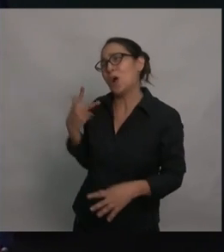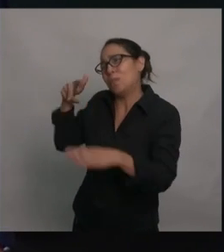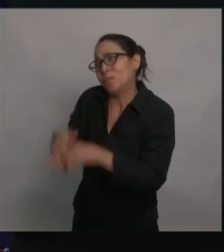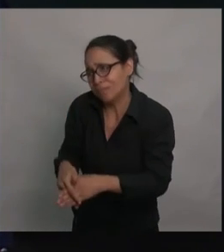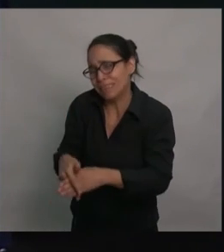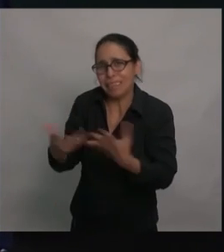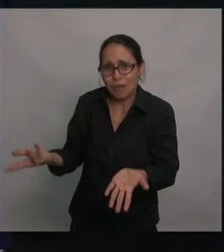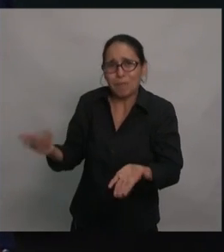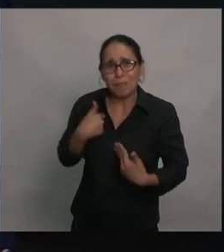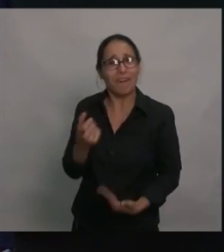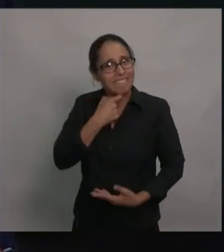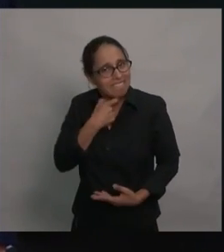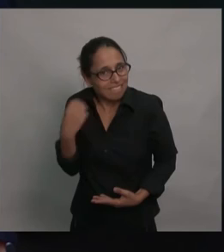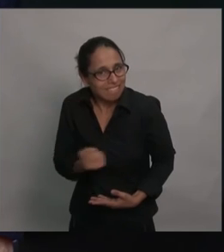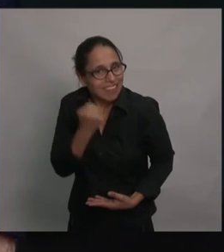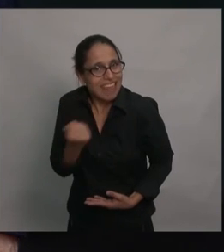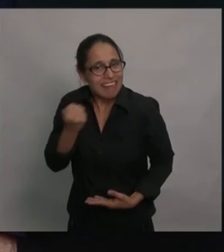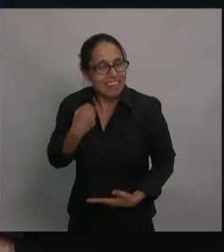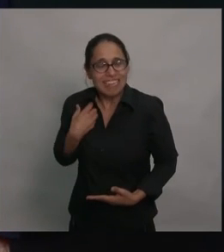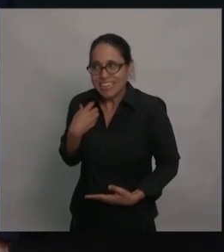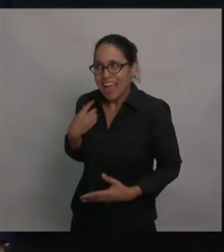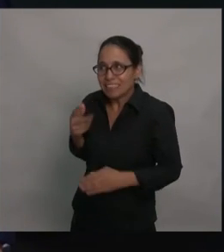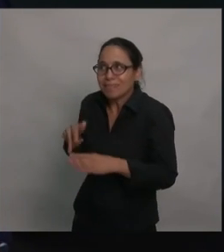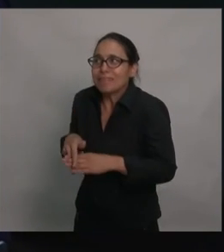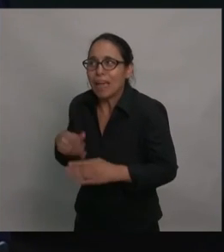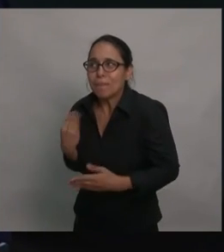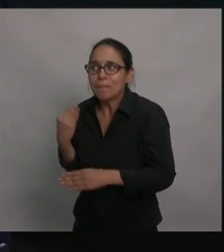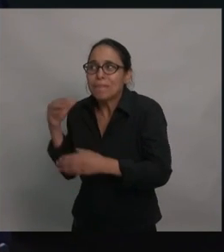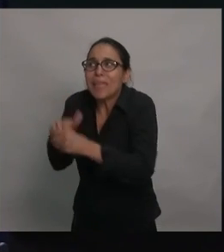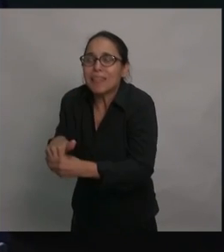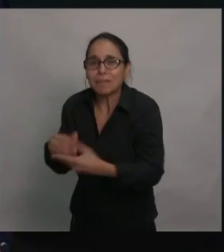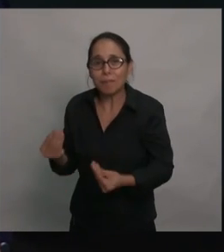quería aprovechar este momento porque